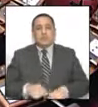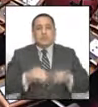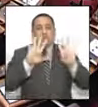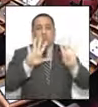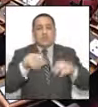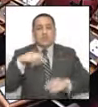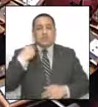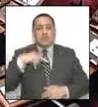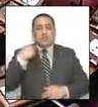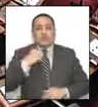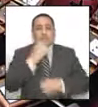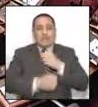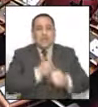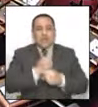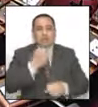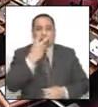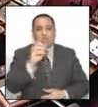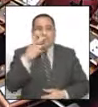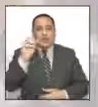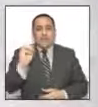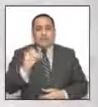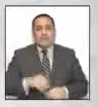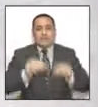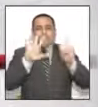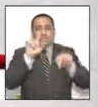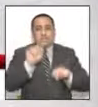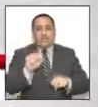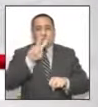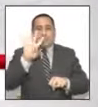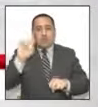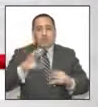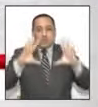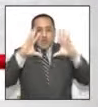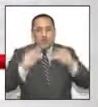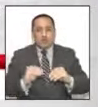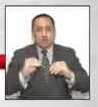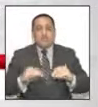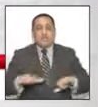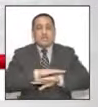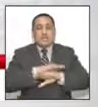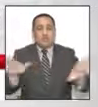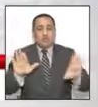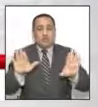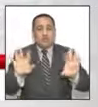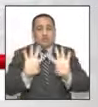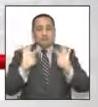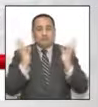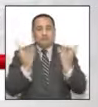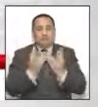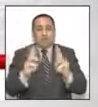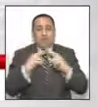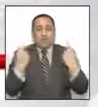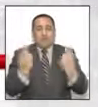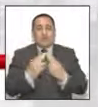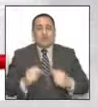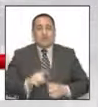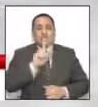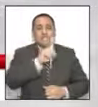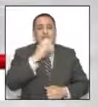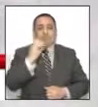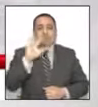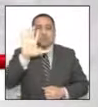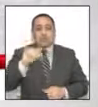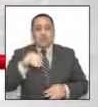Noviembre del 2020, 7:24 de la noche, se levanta la sesión y con 105 votos a